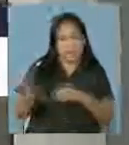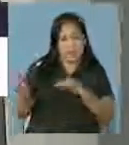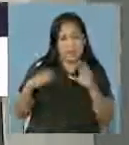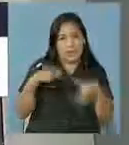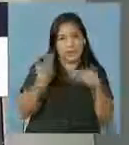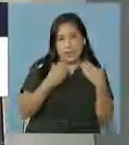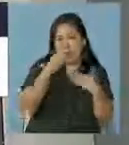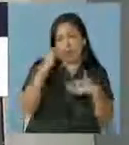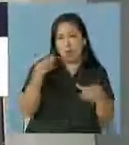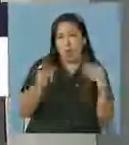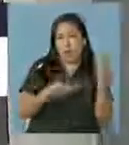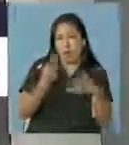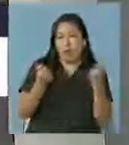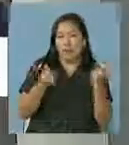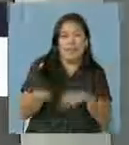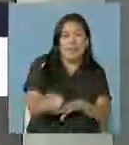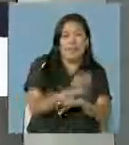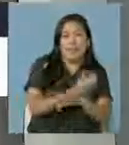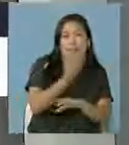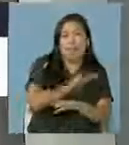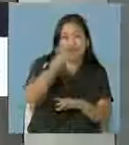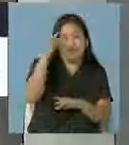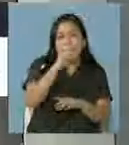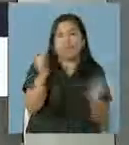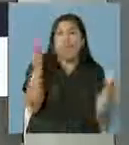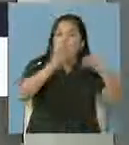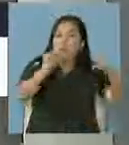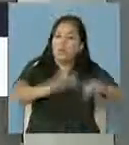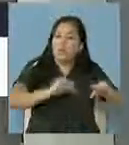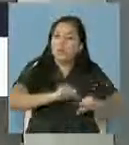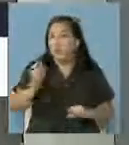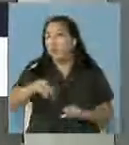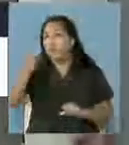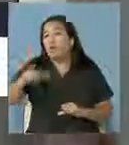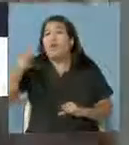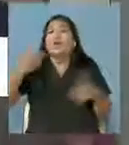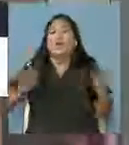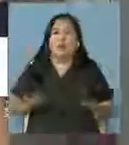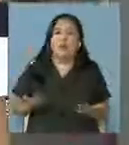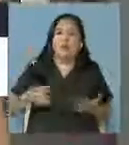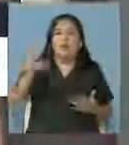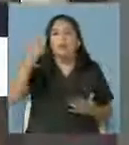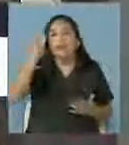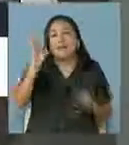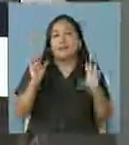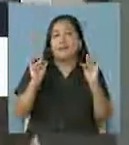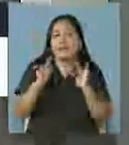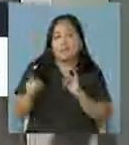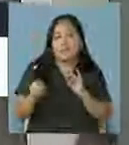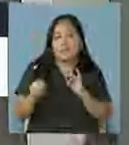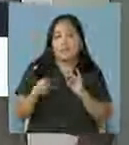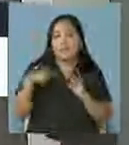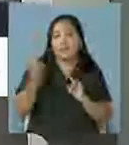manera este partido sabiendo que ferro viene de perder Los otros 12 partidos anteriores ustedes vienen de ganar sí no obviamente sabemos que es muy difícil Fíjate que